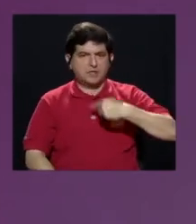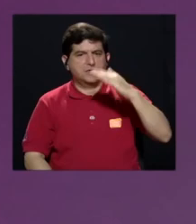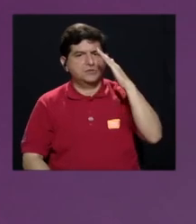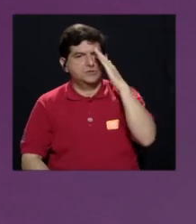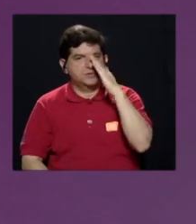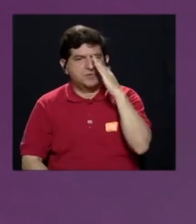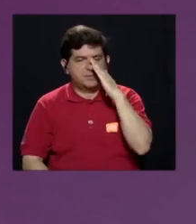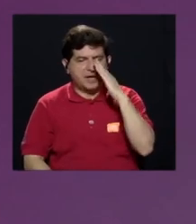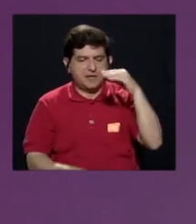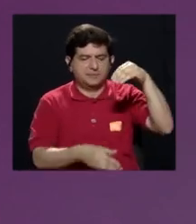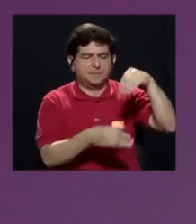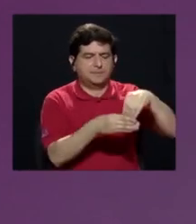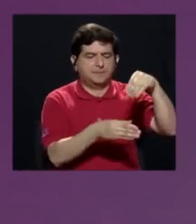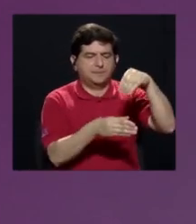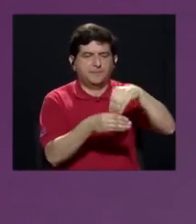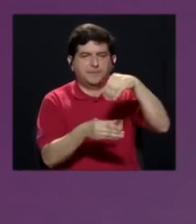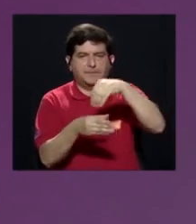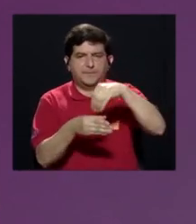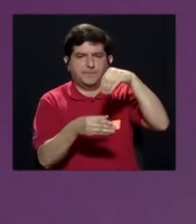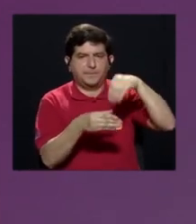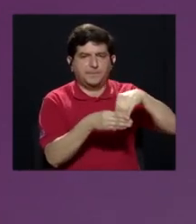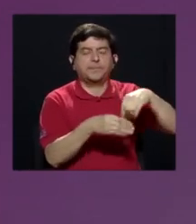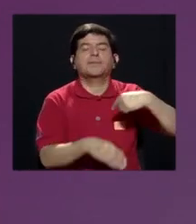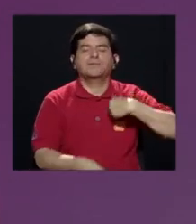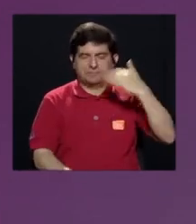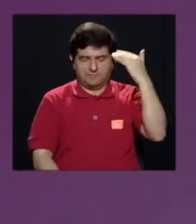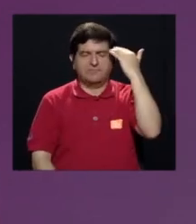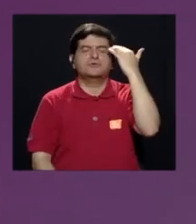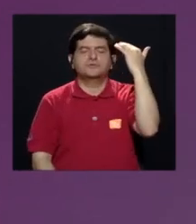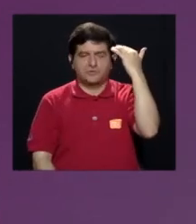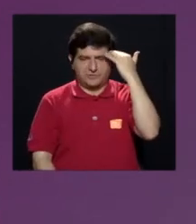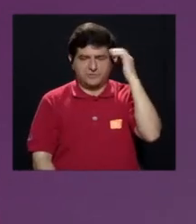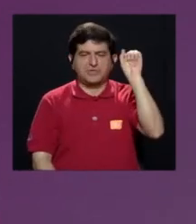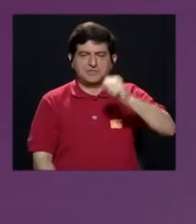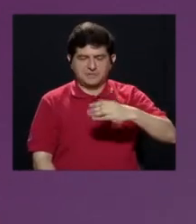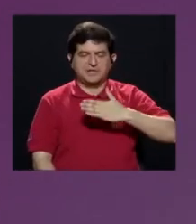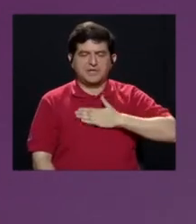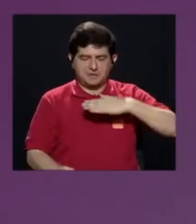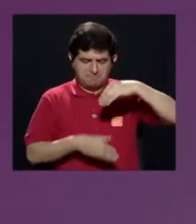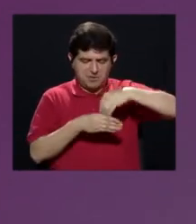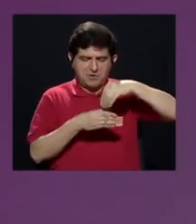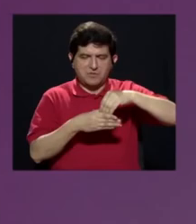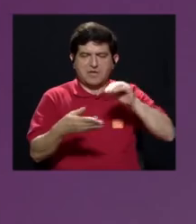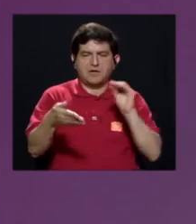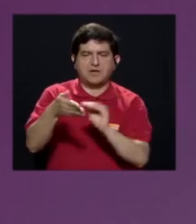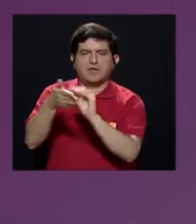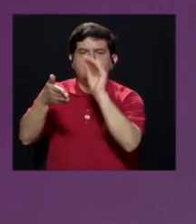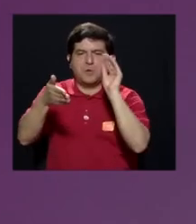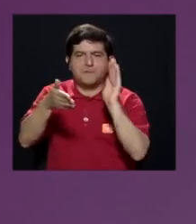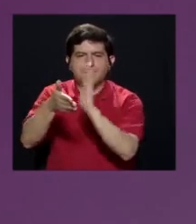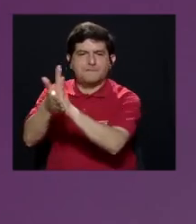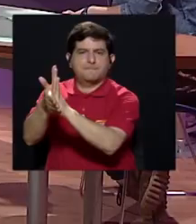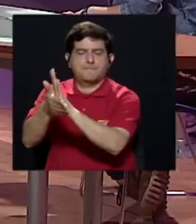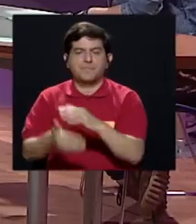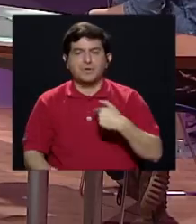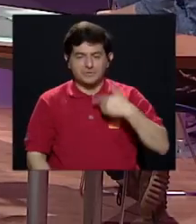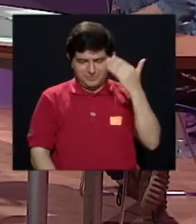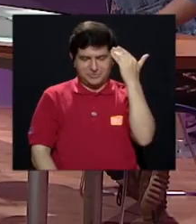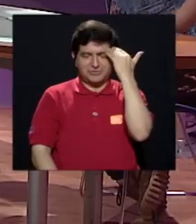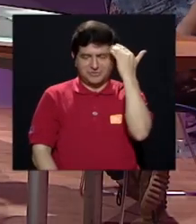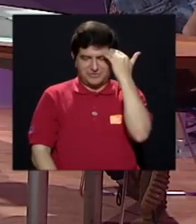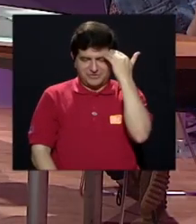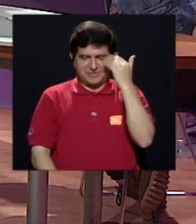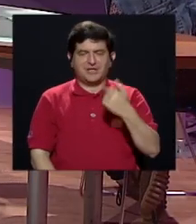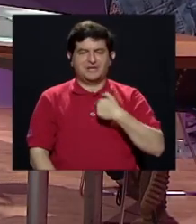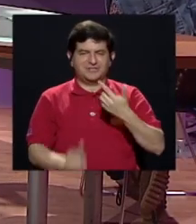Entonces, sí, yo sé que estoy dejando mi esencia. cada una de mis murales. Yo sé que yo me estoy